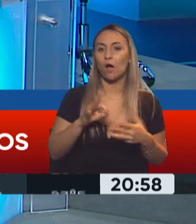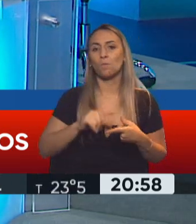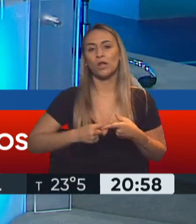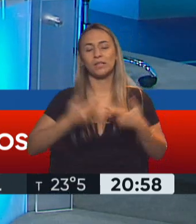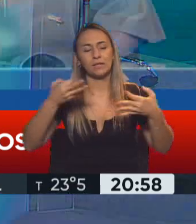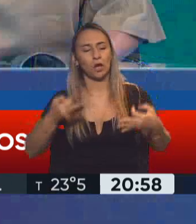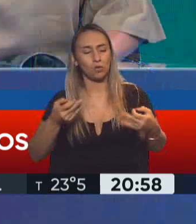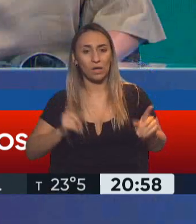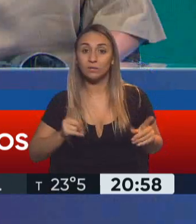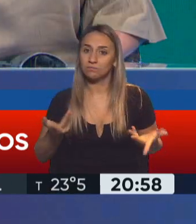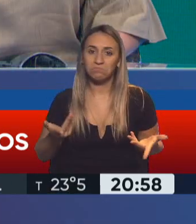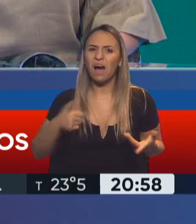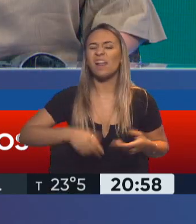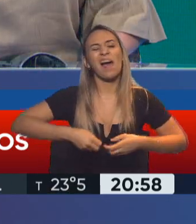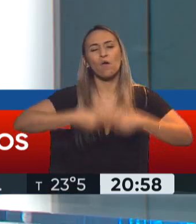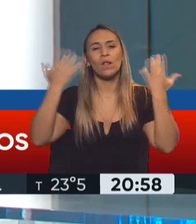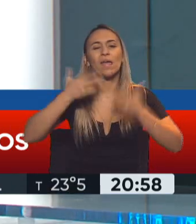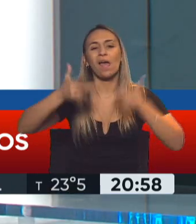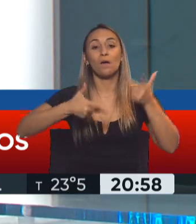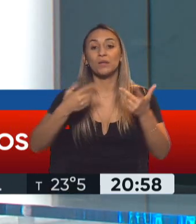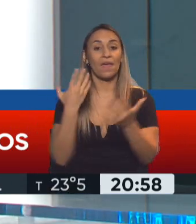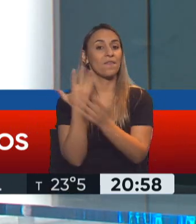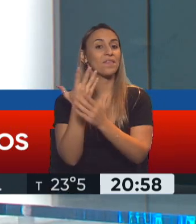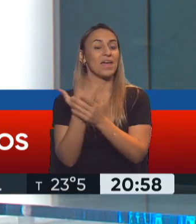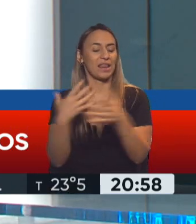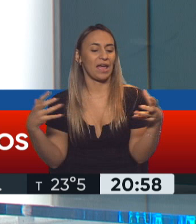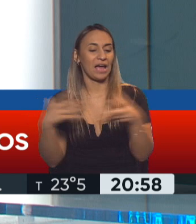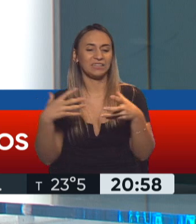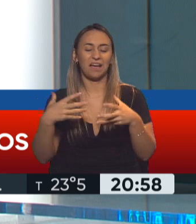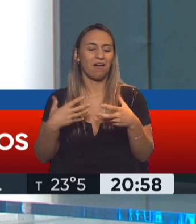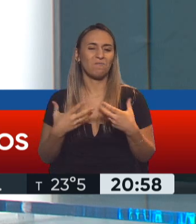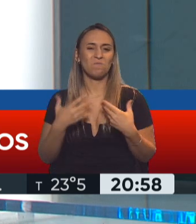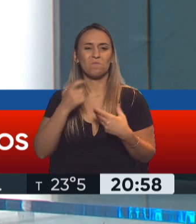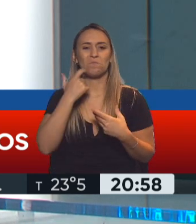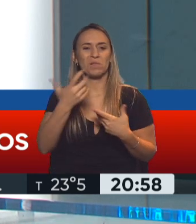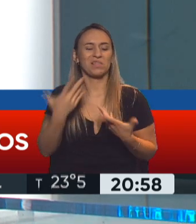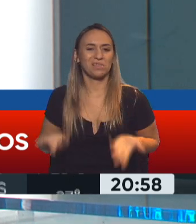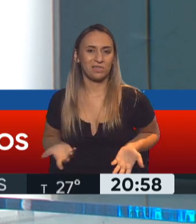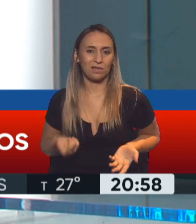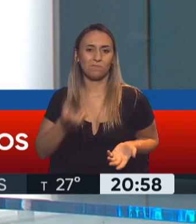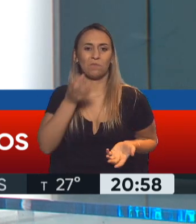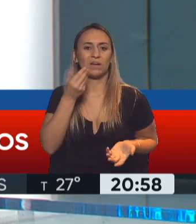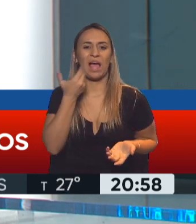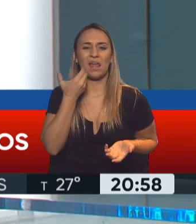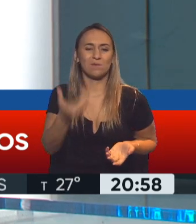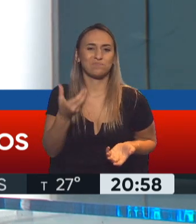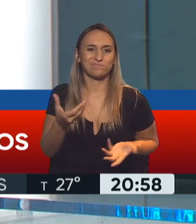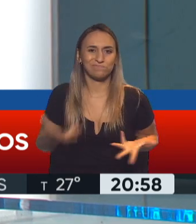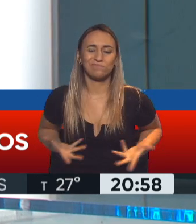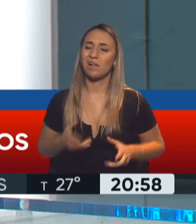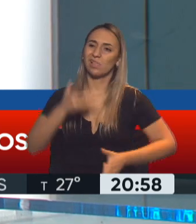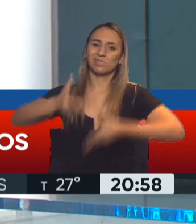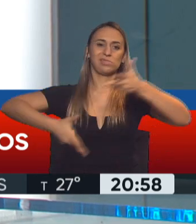de decir cualquier cosa porque la ultraderecha está desinhibida dice lo que quiere pero aunque no tienen gusto este ritmo un tipo de